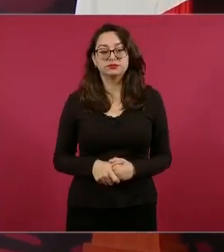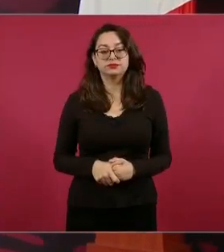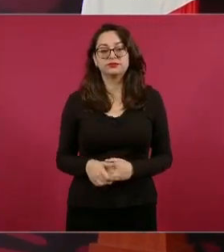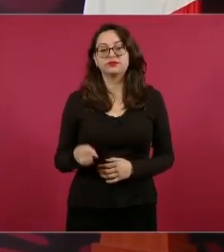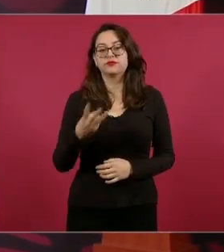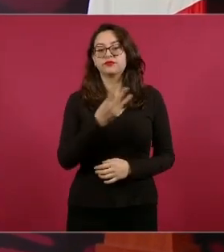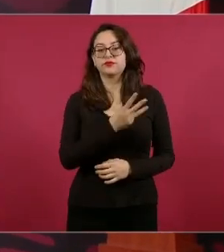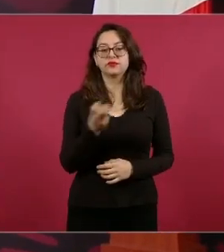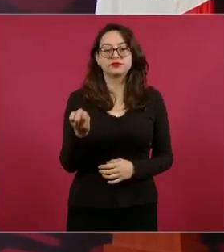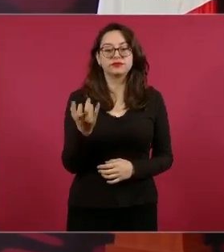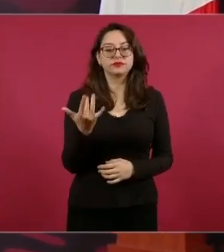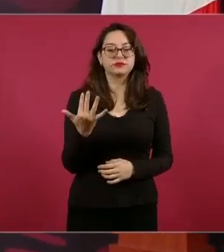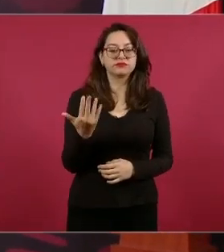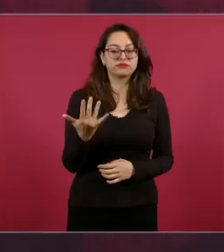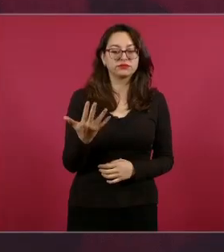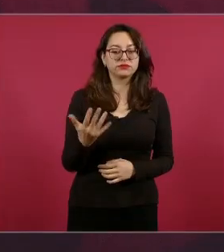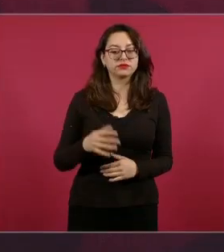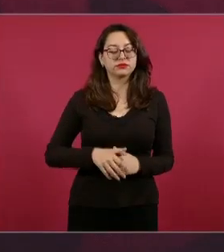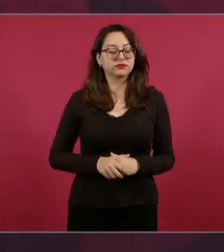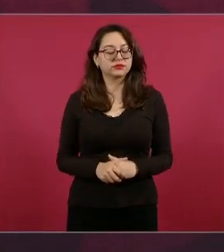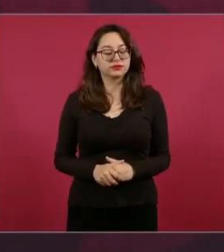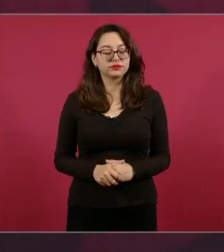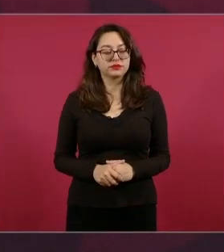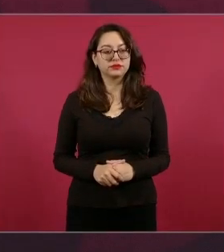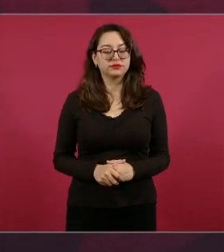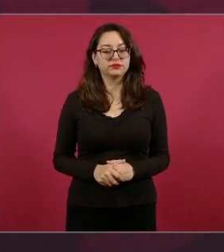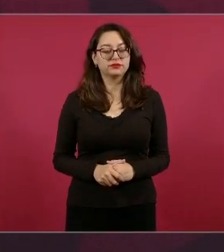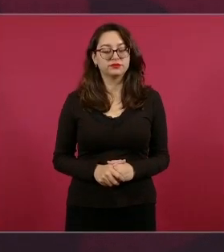como 350.